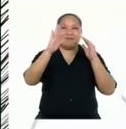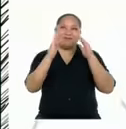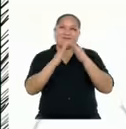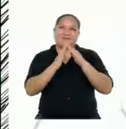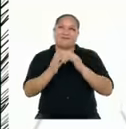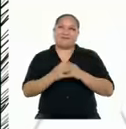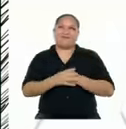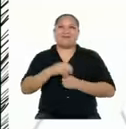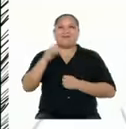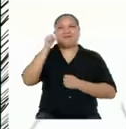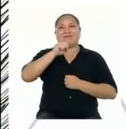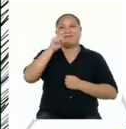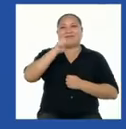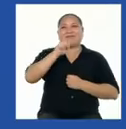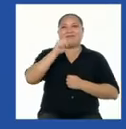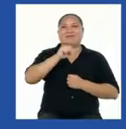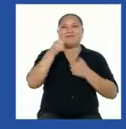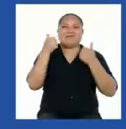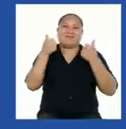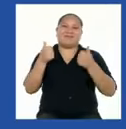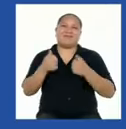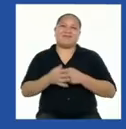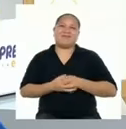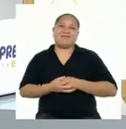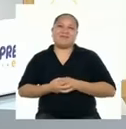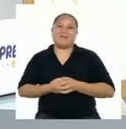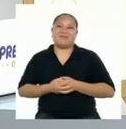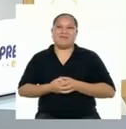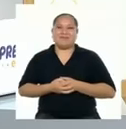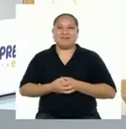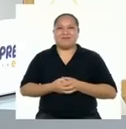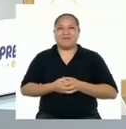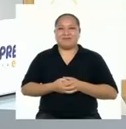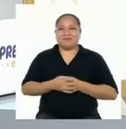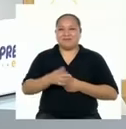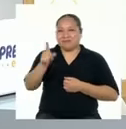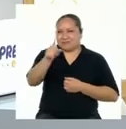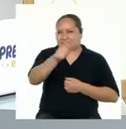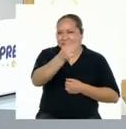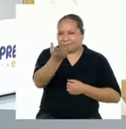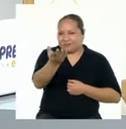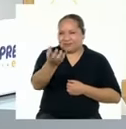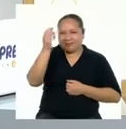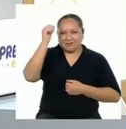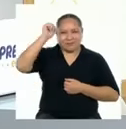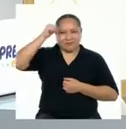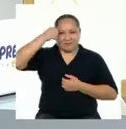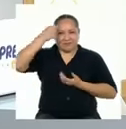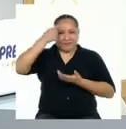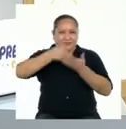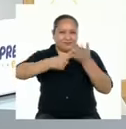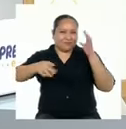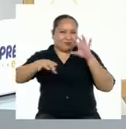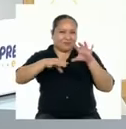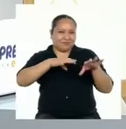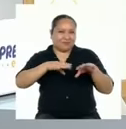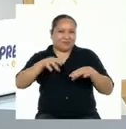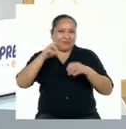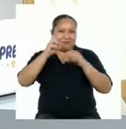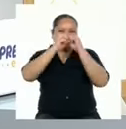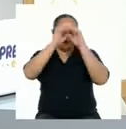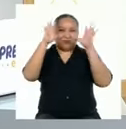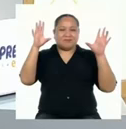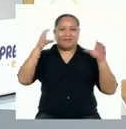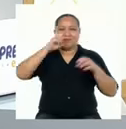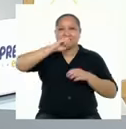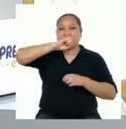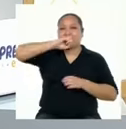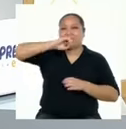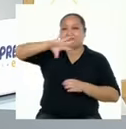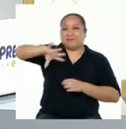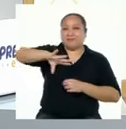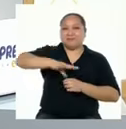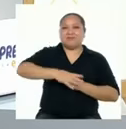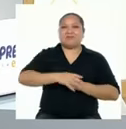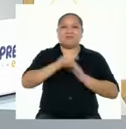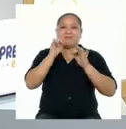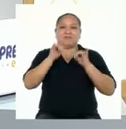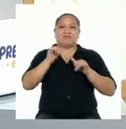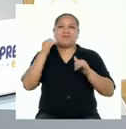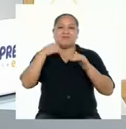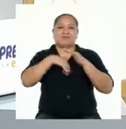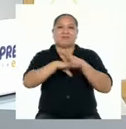casas. ¡Sí! ¿Y ustedes se acuerdan qué estaban haciendo el día en que se anunció la cuarentena?